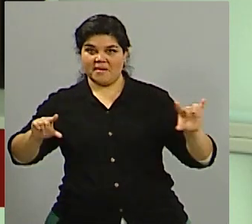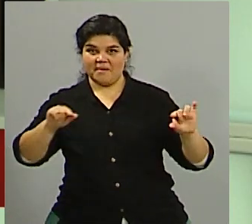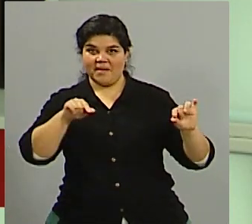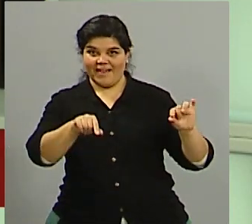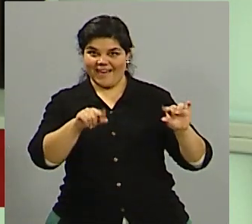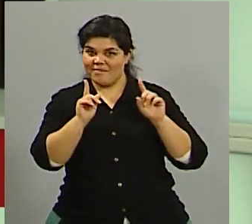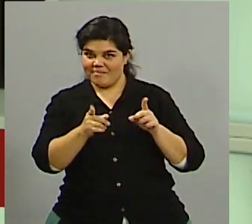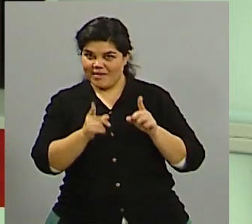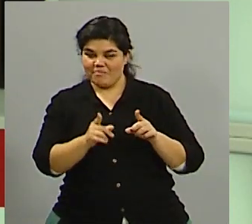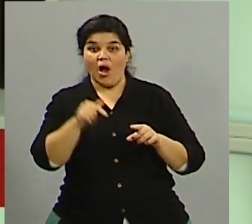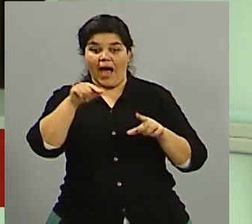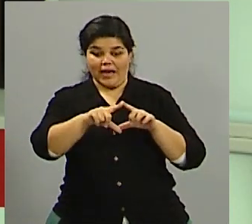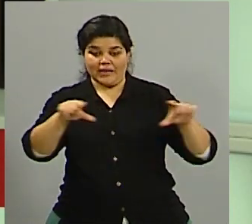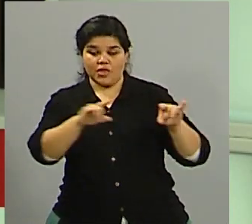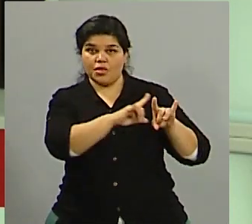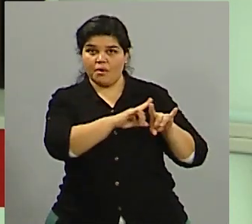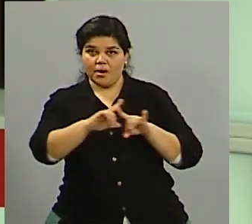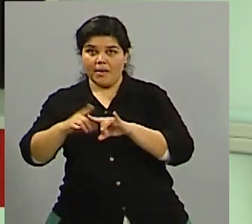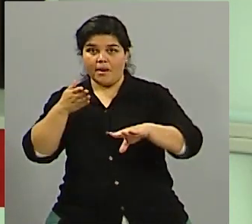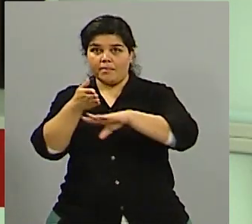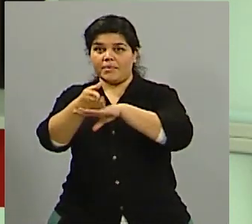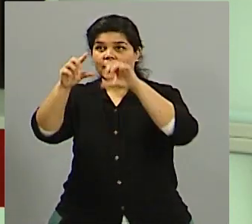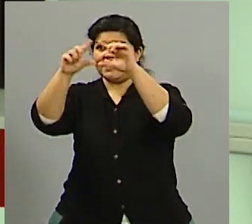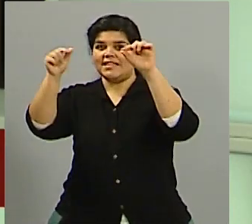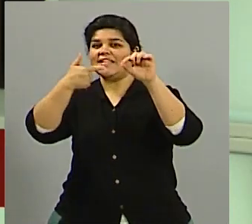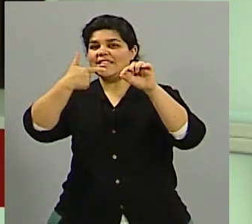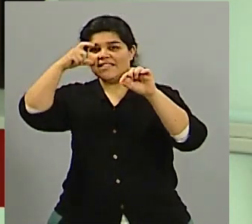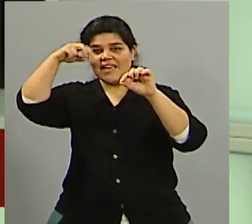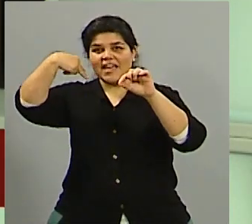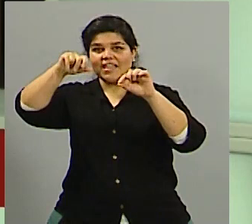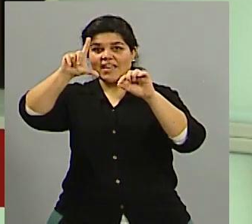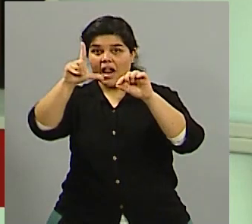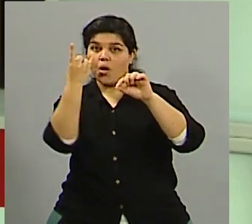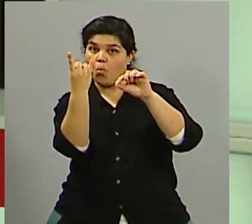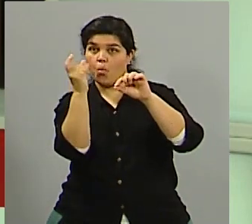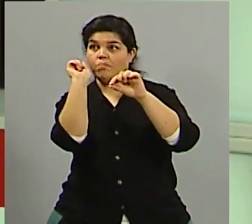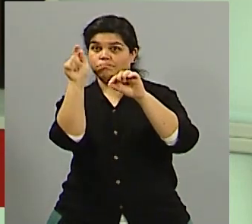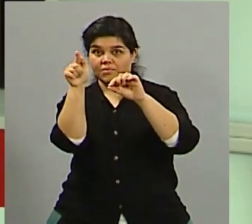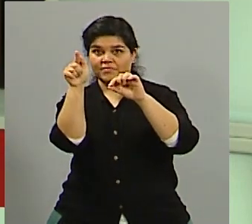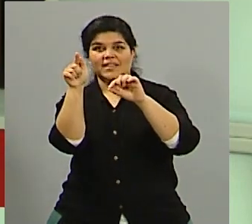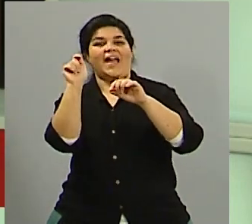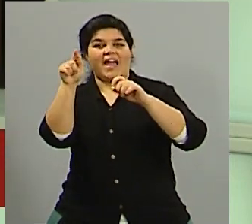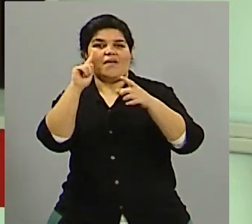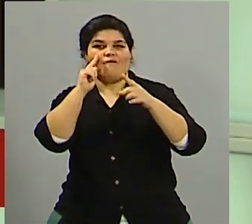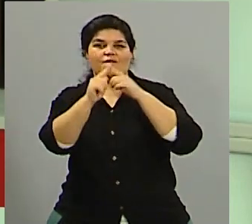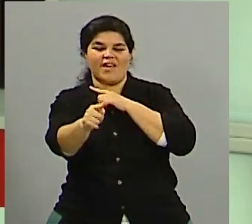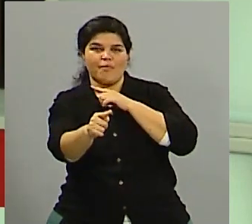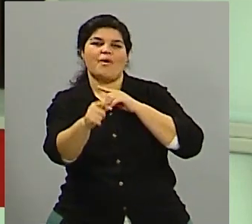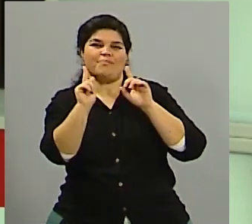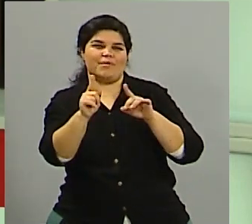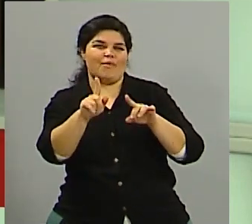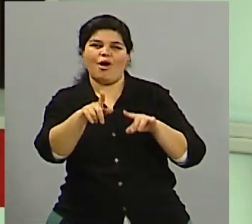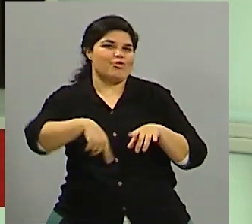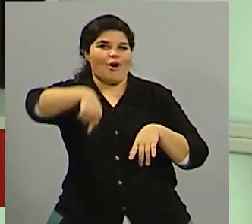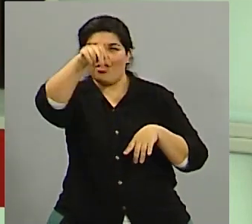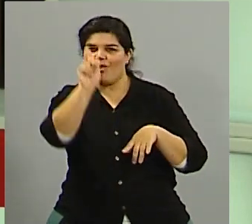www.unidiversidad.com.ar. Estamos en esa plataforma, ustedes van a la pestaña de Señal U, se van a encontrar con la transmisión de las 24 horas de nuestro canal, pero